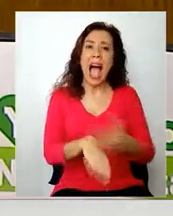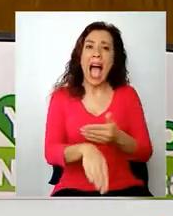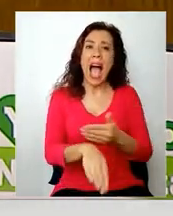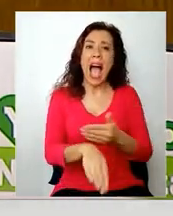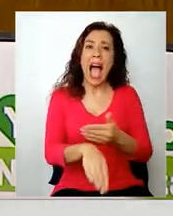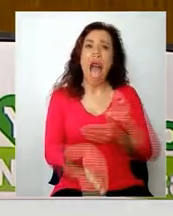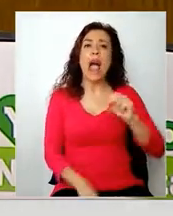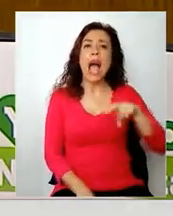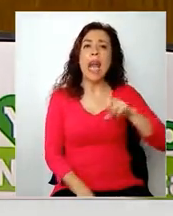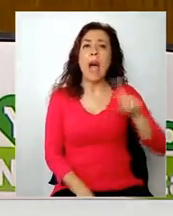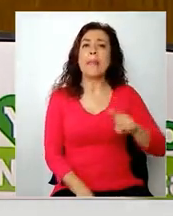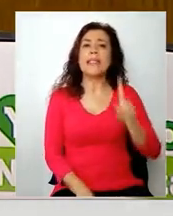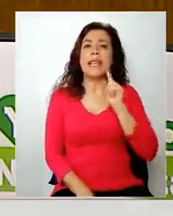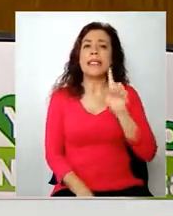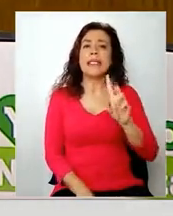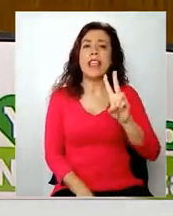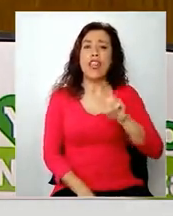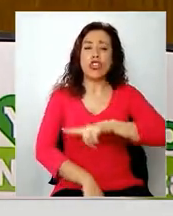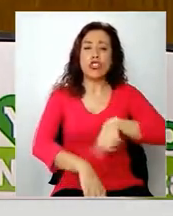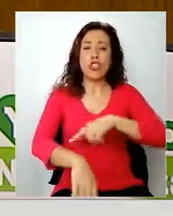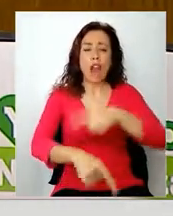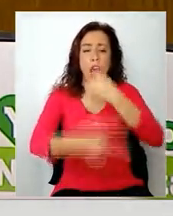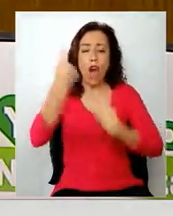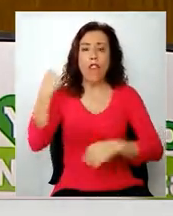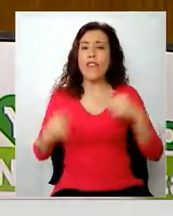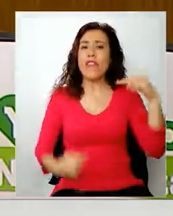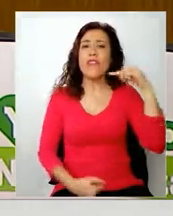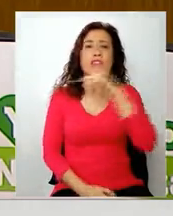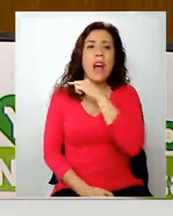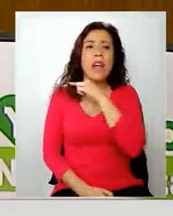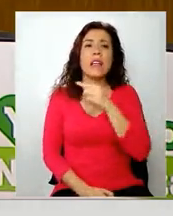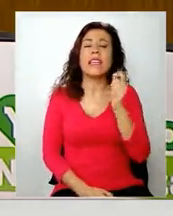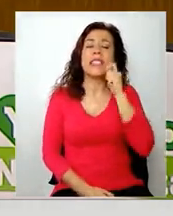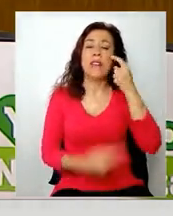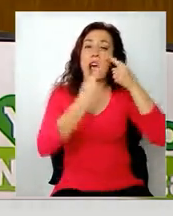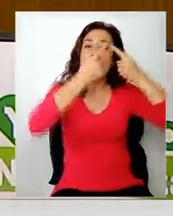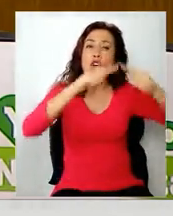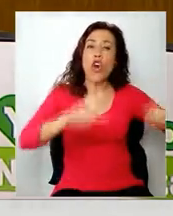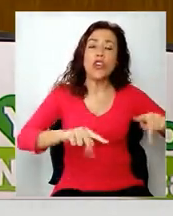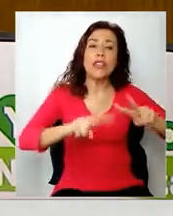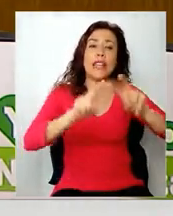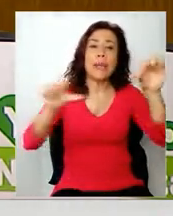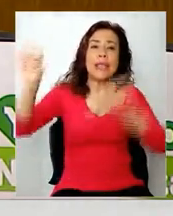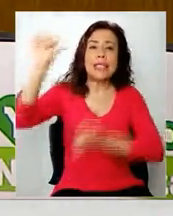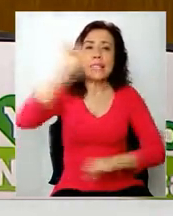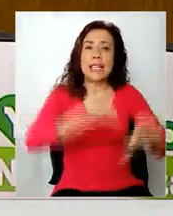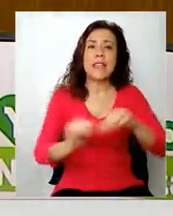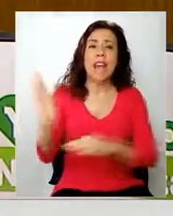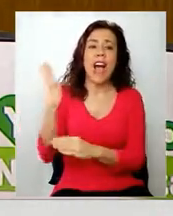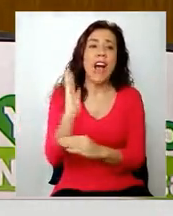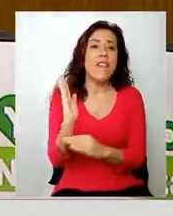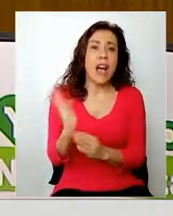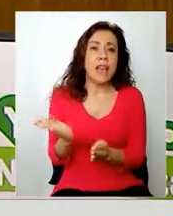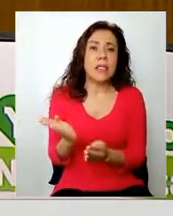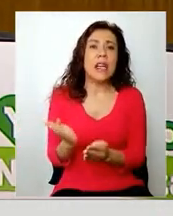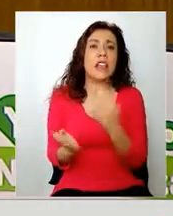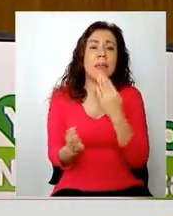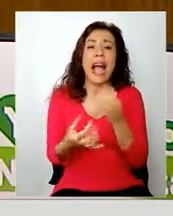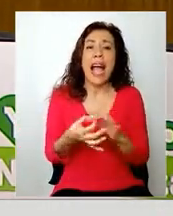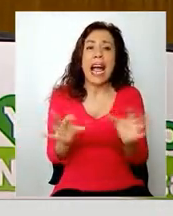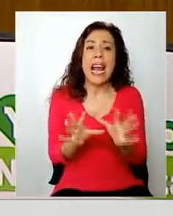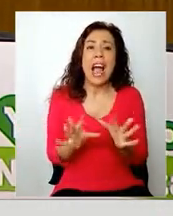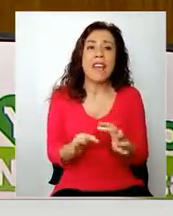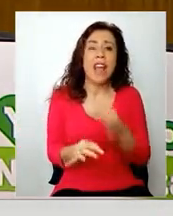72 horas en el organismo falso es desconocer nociones científicas básicas gravísima también en la exposición el escarnio público